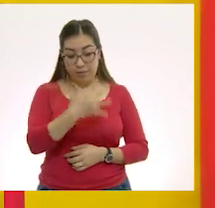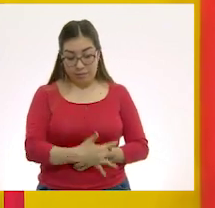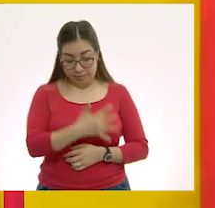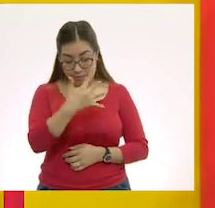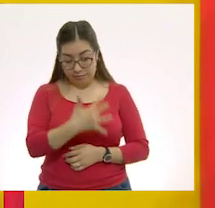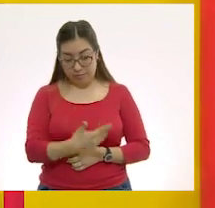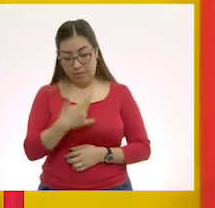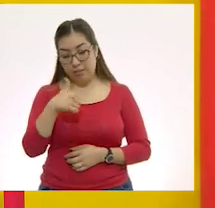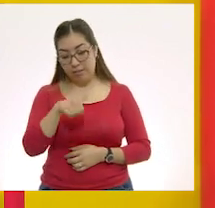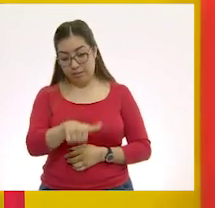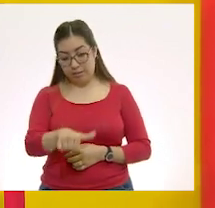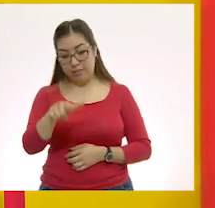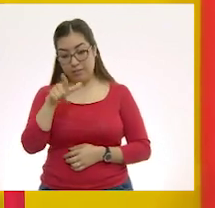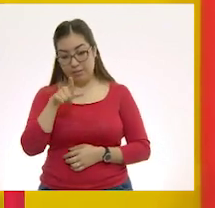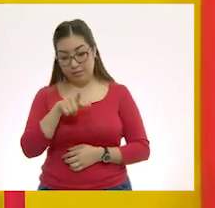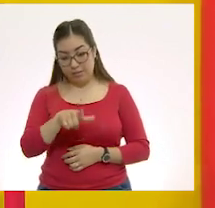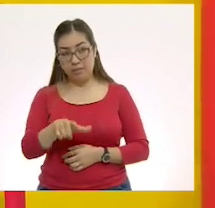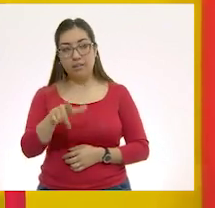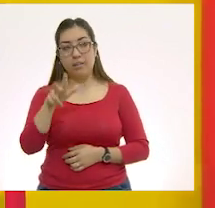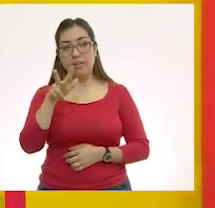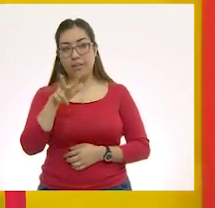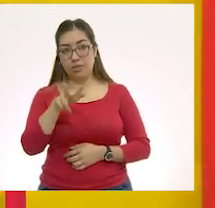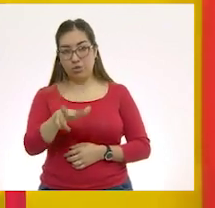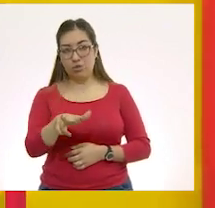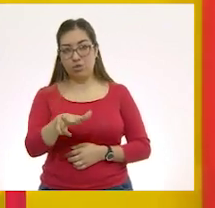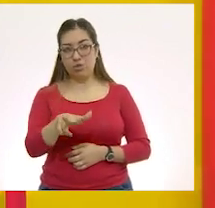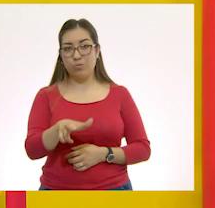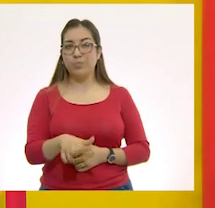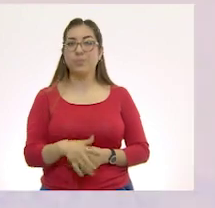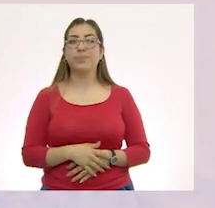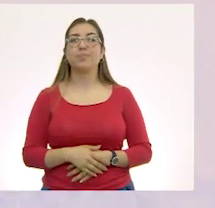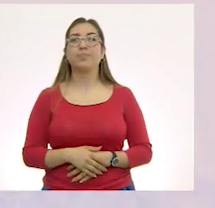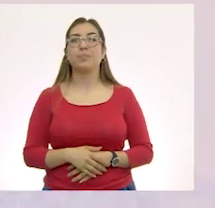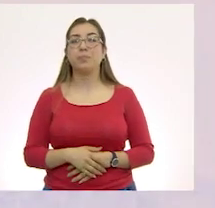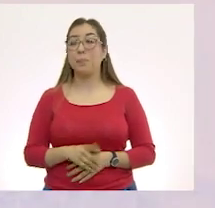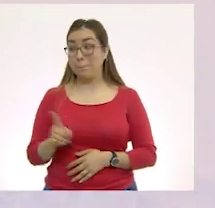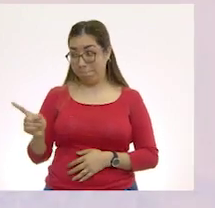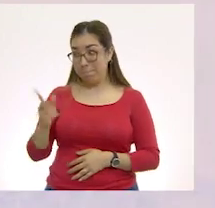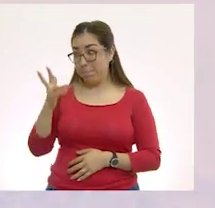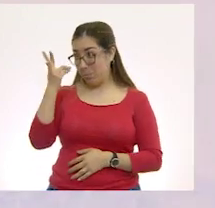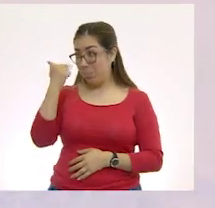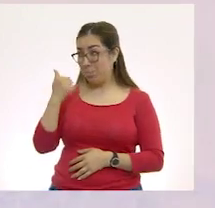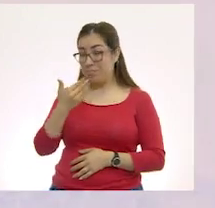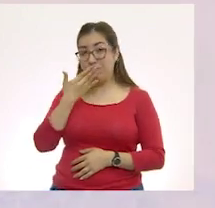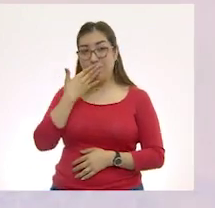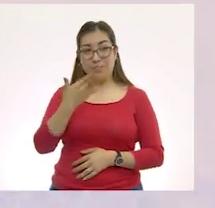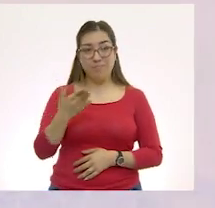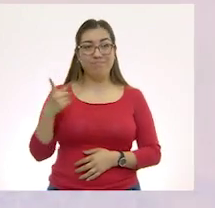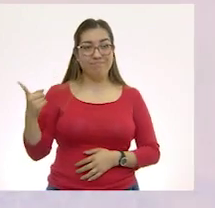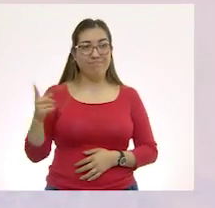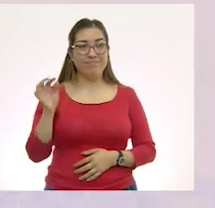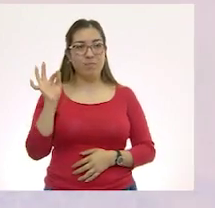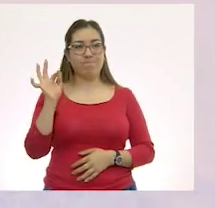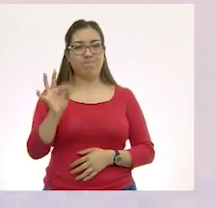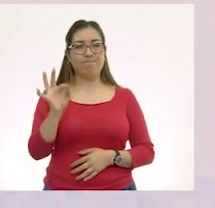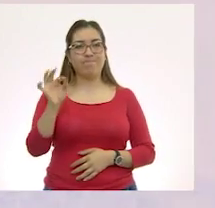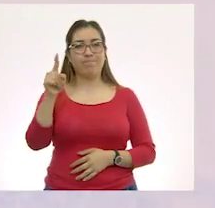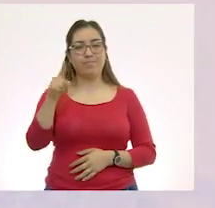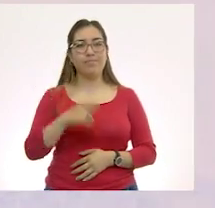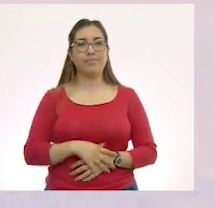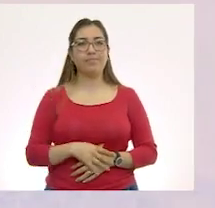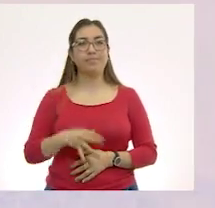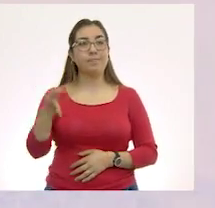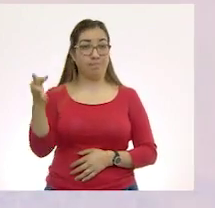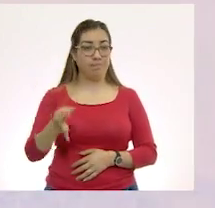15 16 17 18 18 muy bien él dijo que te haría en el número 18 muy